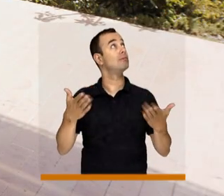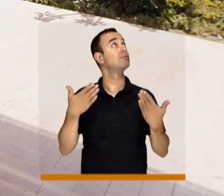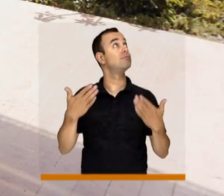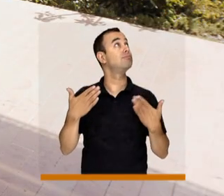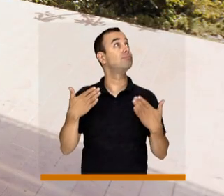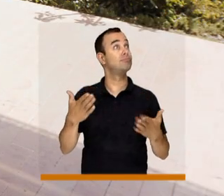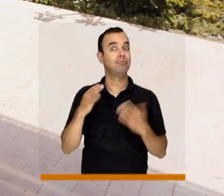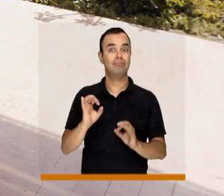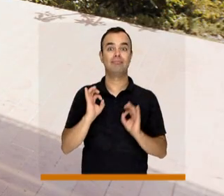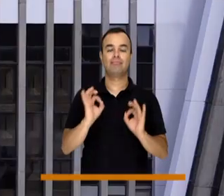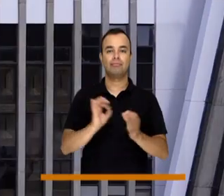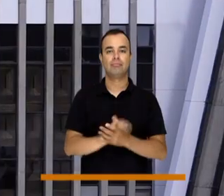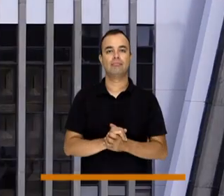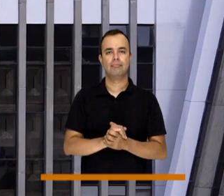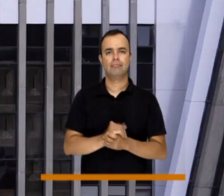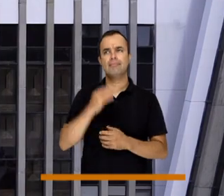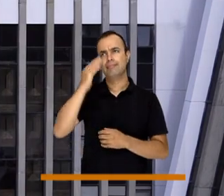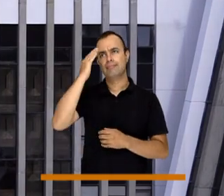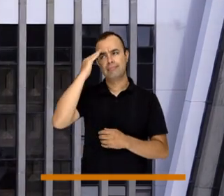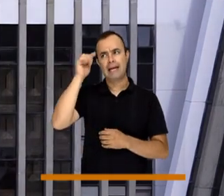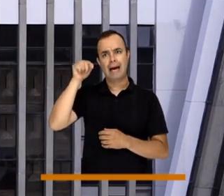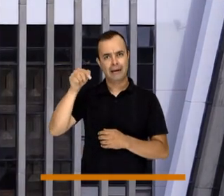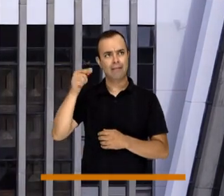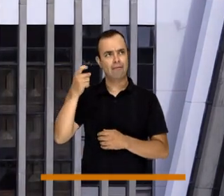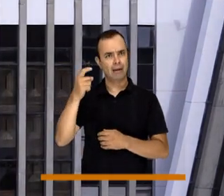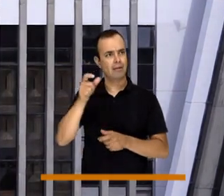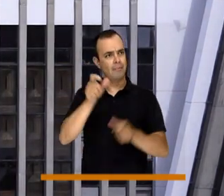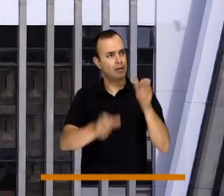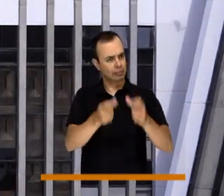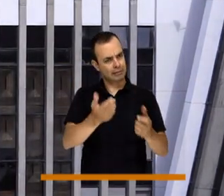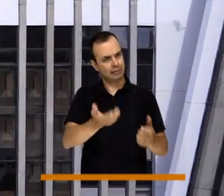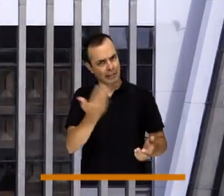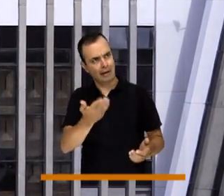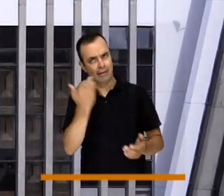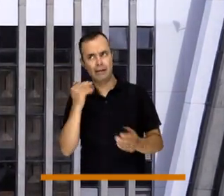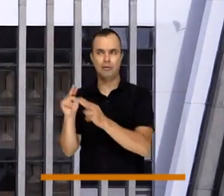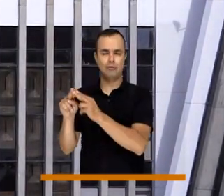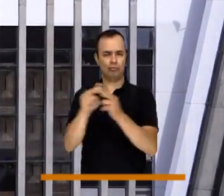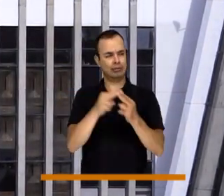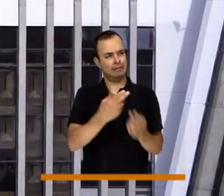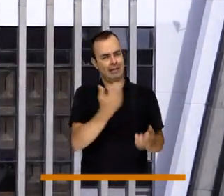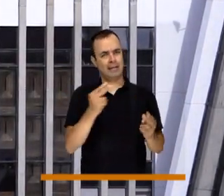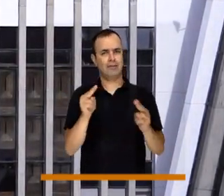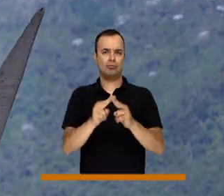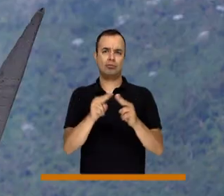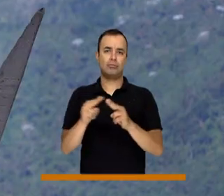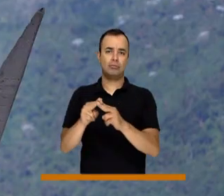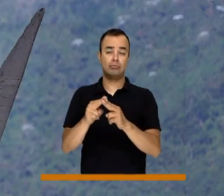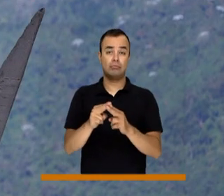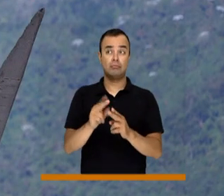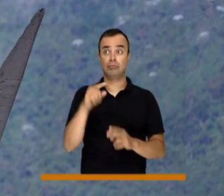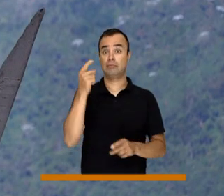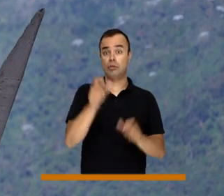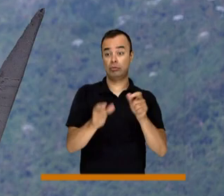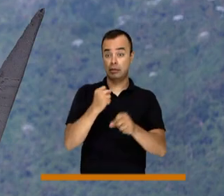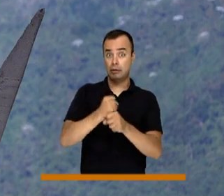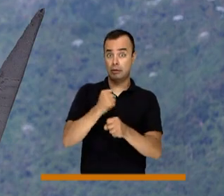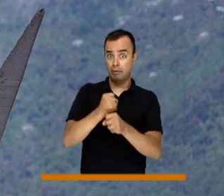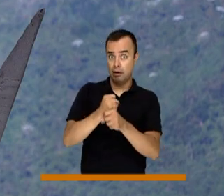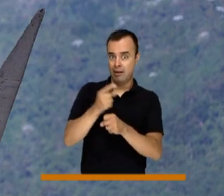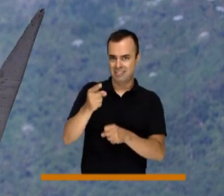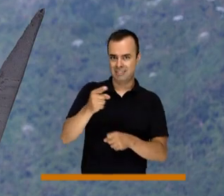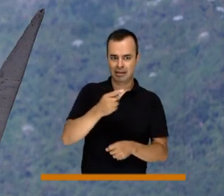hace un día pues esplendoroso y el calor es grande, pero son sitios que hay que mostrar más. Ojalá que muchos ciudadanos puedan venir acá,